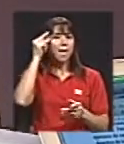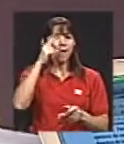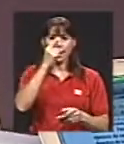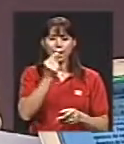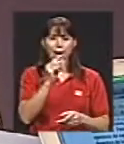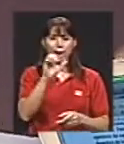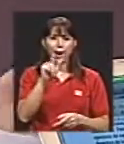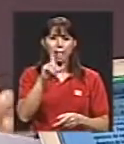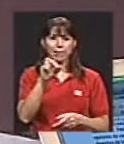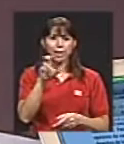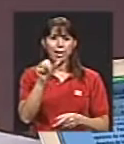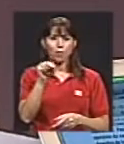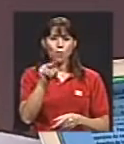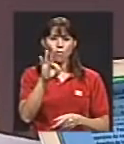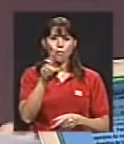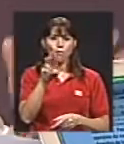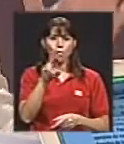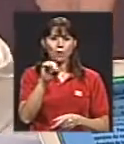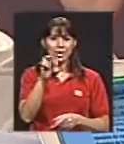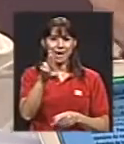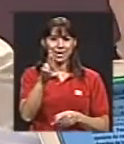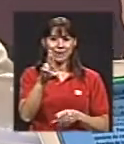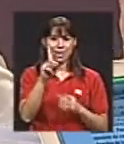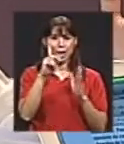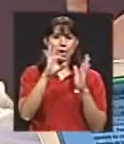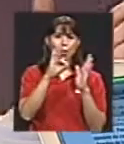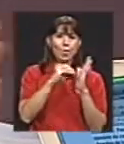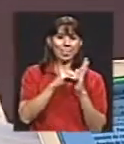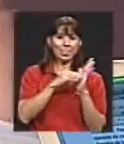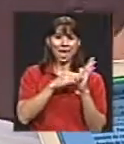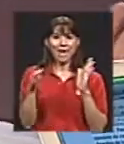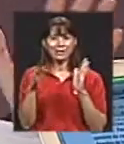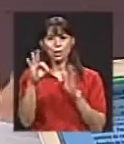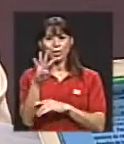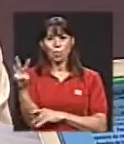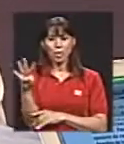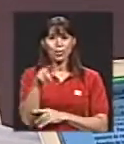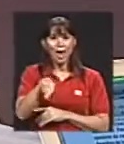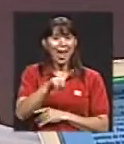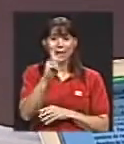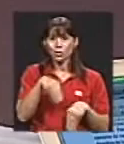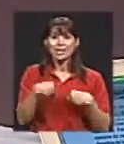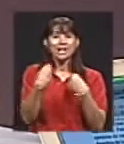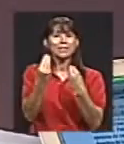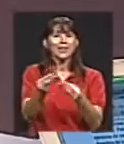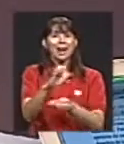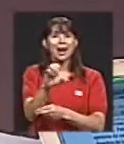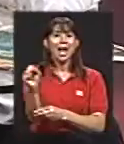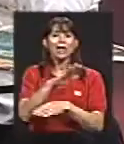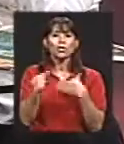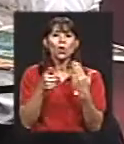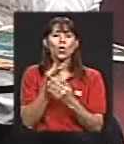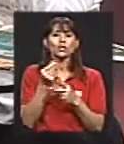fournier hablemos de 90 94 empezamos ahí donde no se transfiere a la caja todos los recursos del préstamo del bid dedicados a la atención